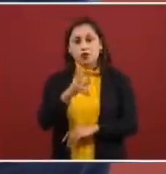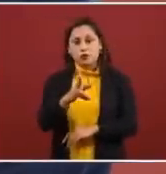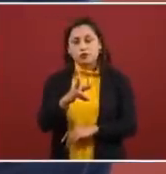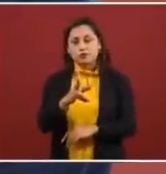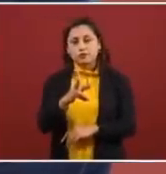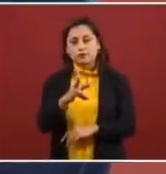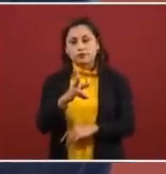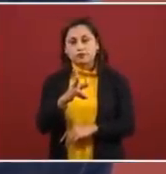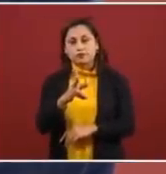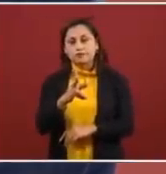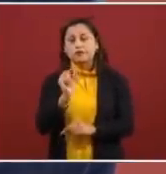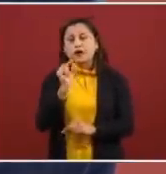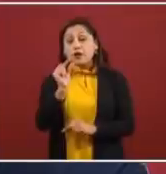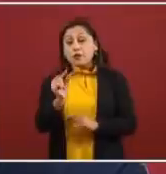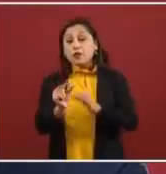vaya aislando